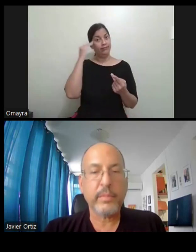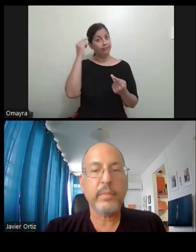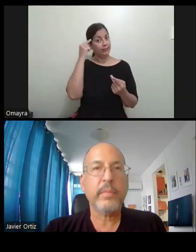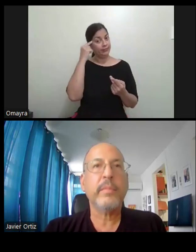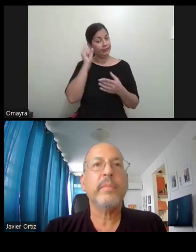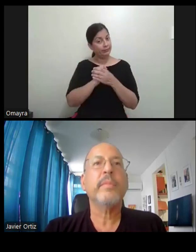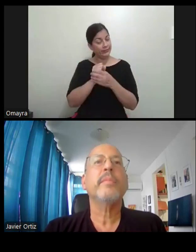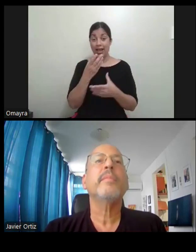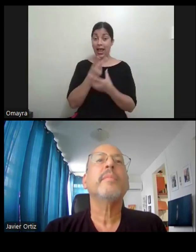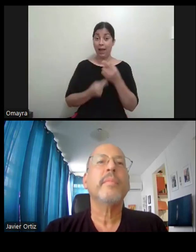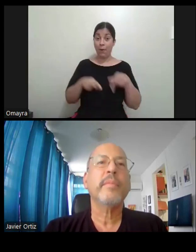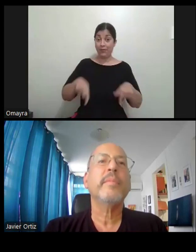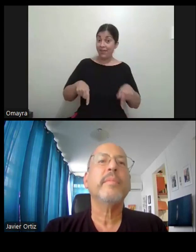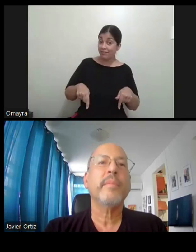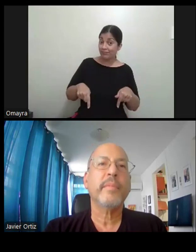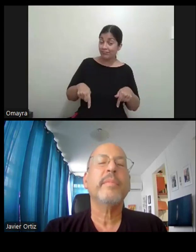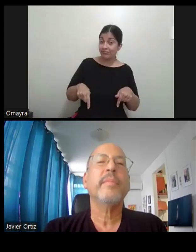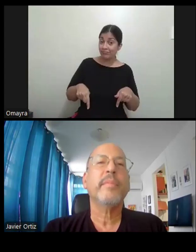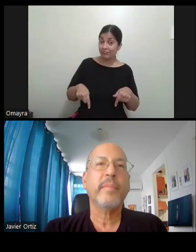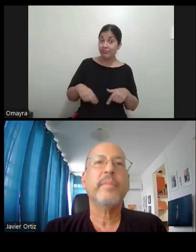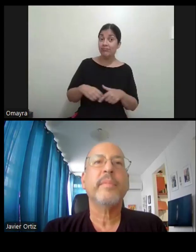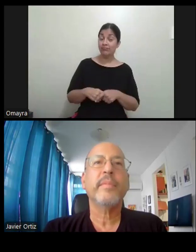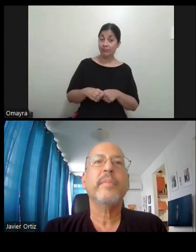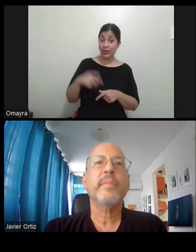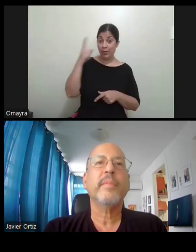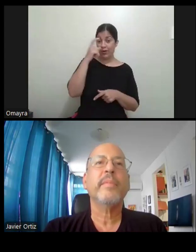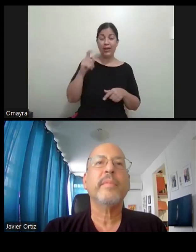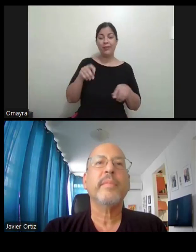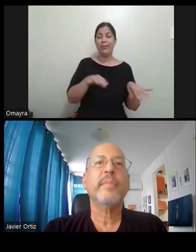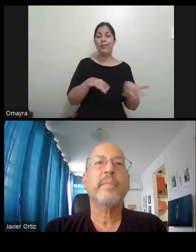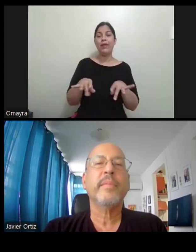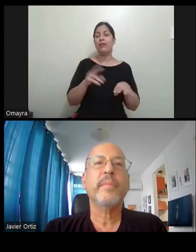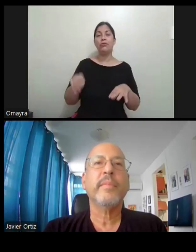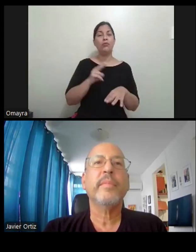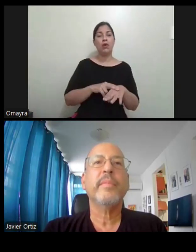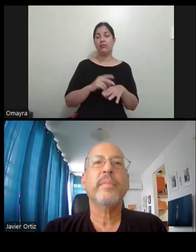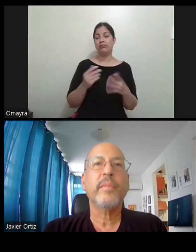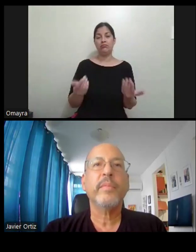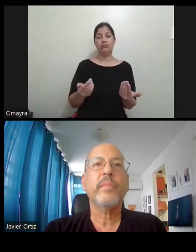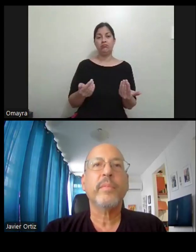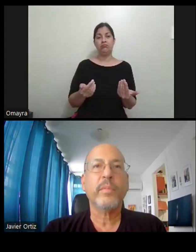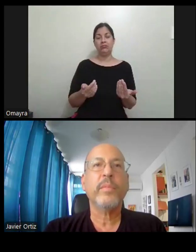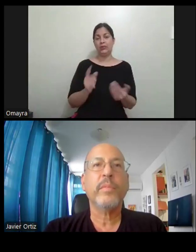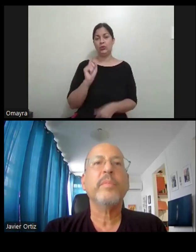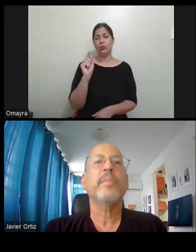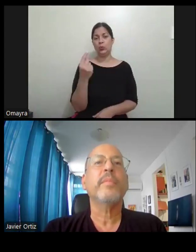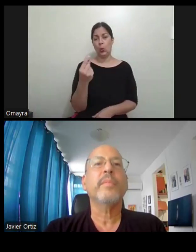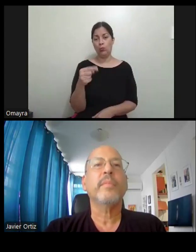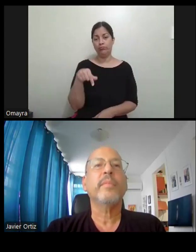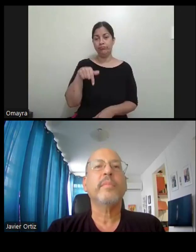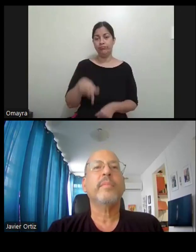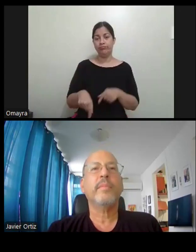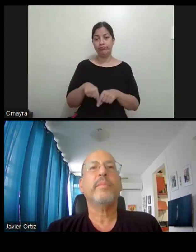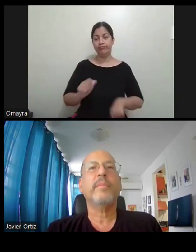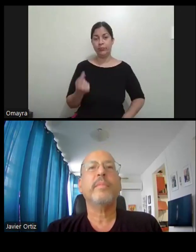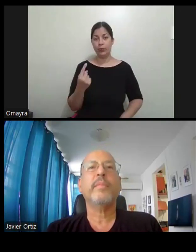dos pies. Claro. O sea, porque en el piano regular realmente casi siempre es un pie el que se usa, casi siempre. A veces